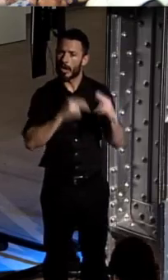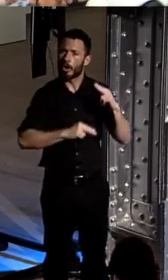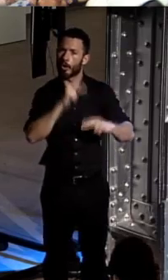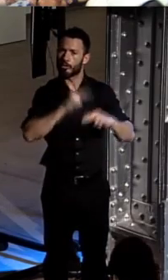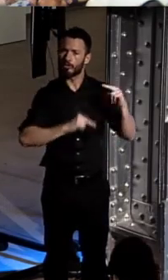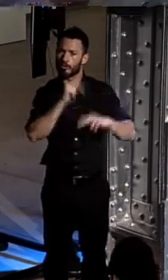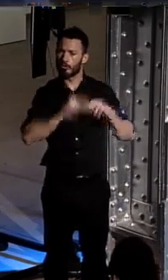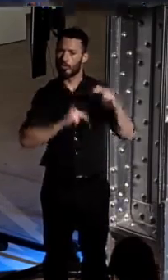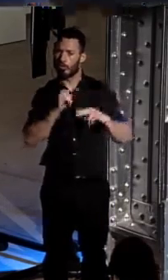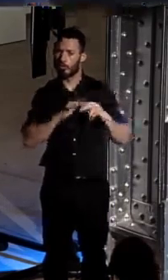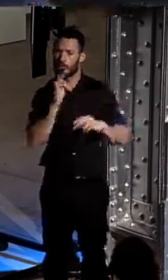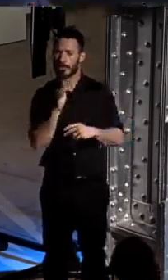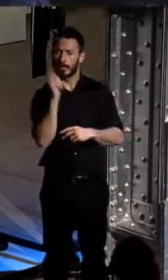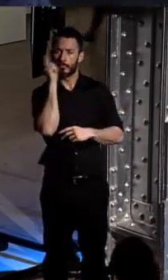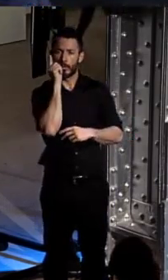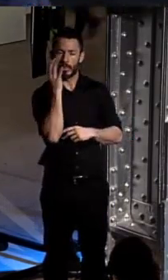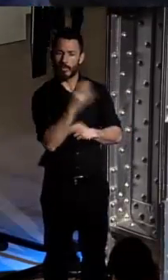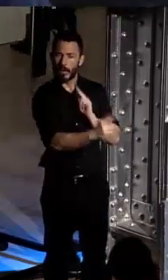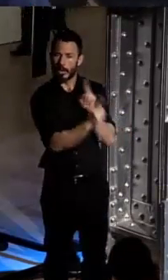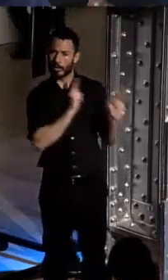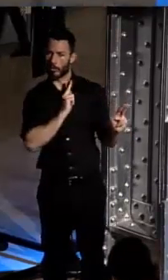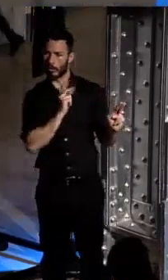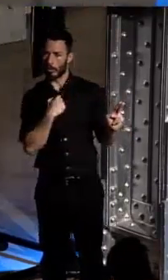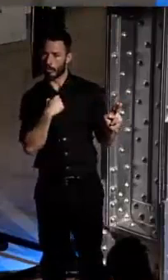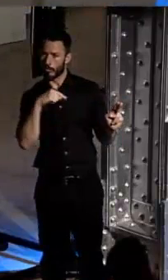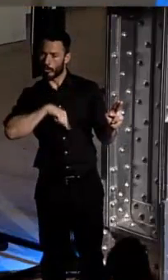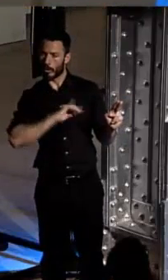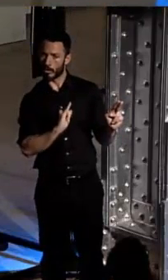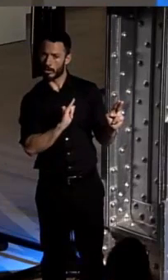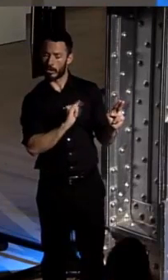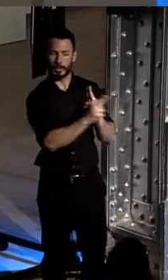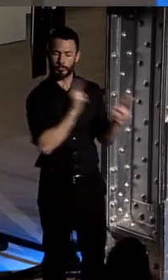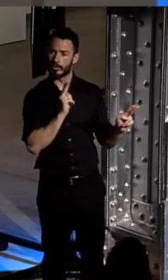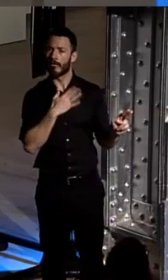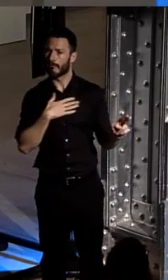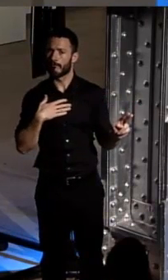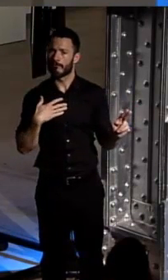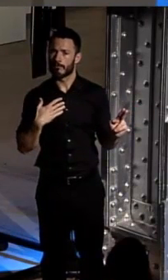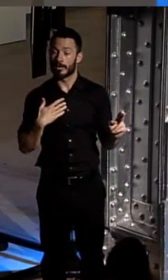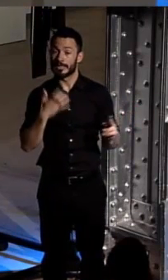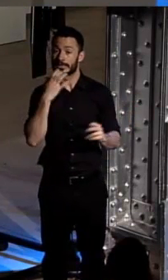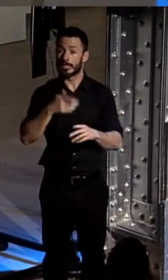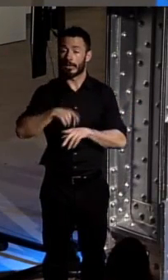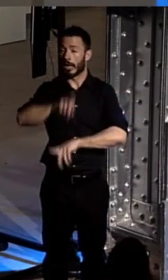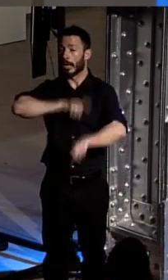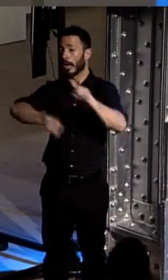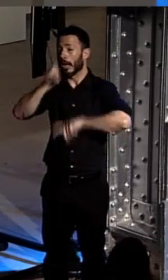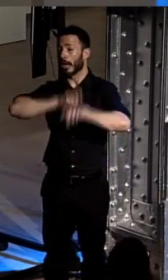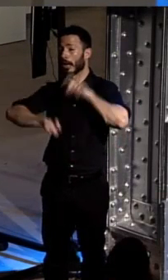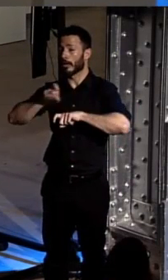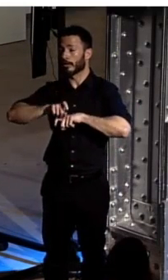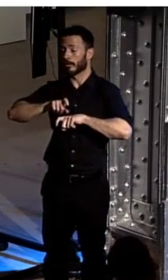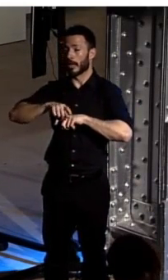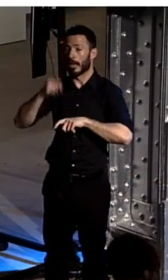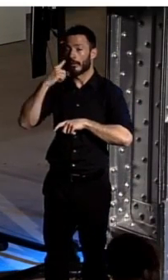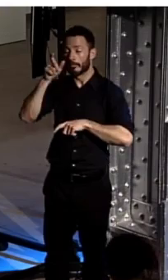móvil reaccione emocionalmente ante nuestras emociones. Y si retomamos en el tiempo e investigamos quiénes fueron los